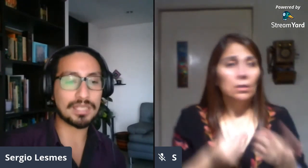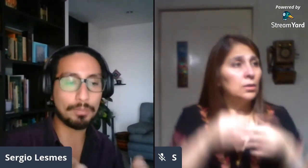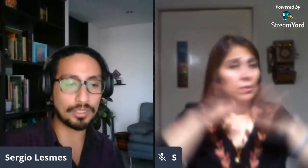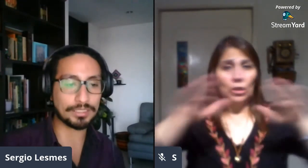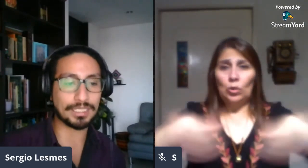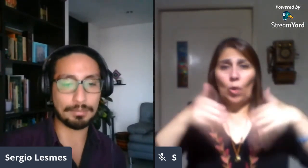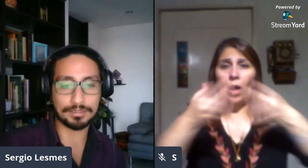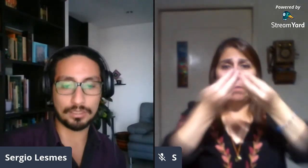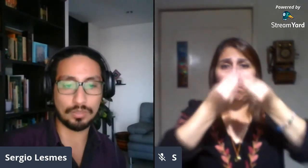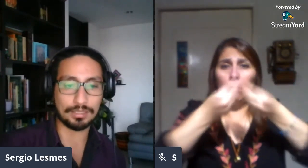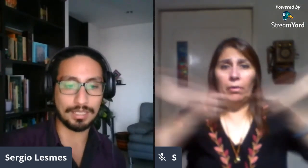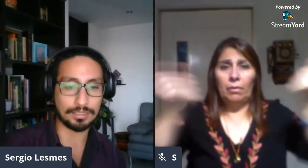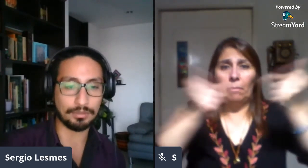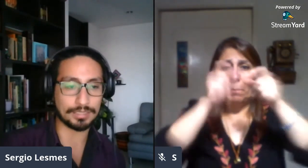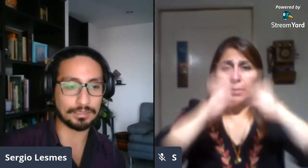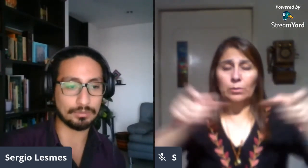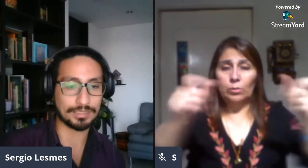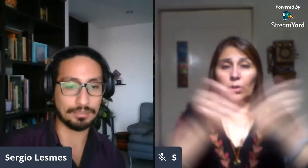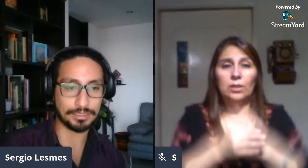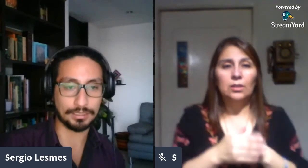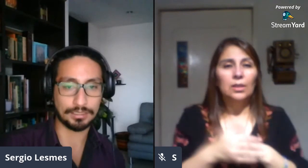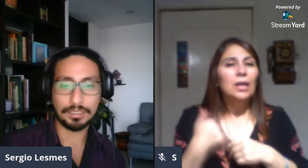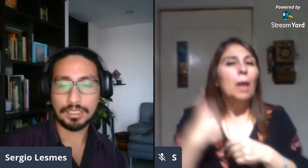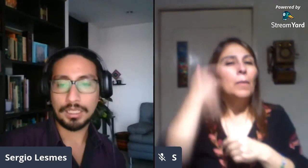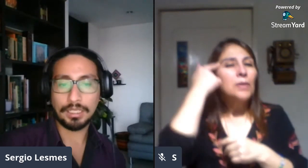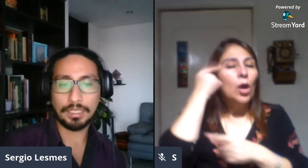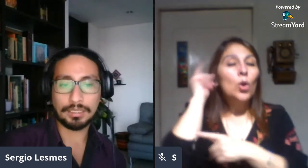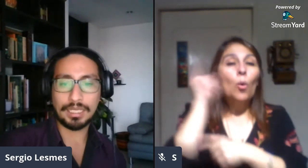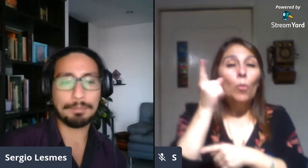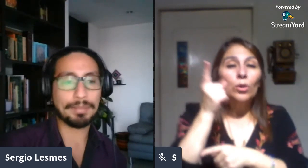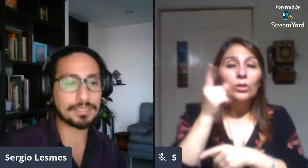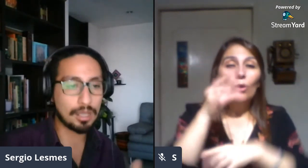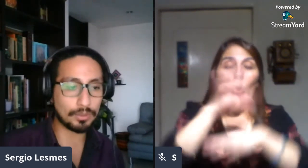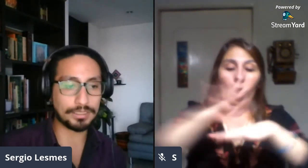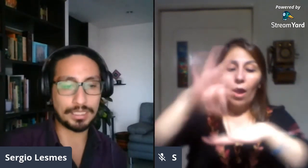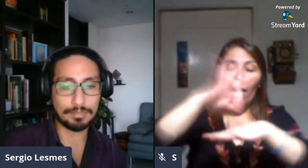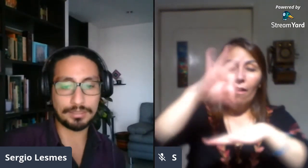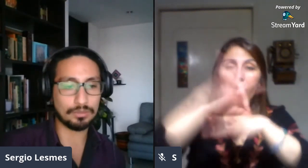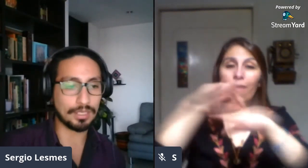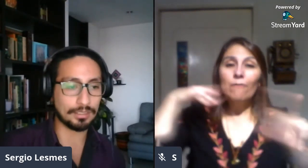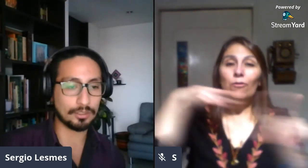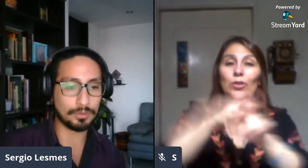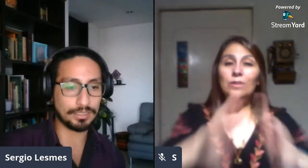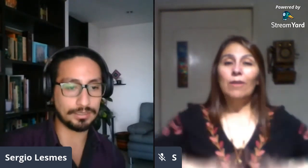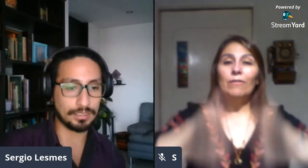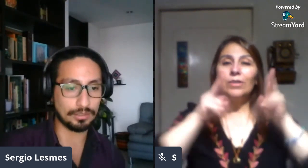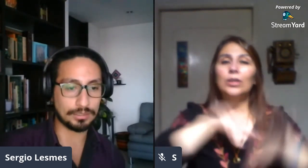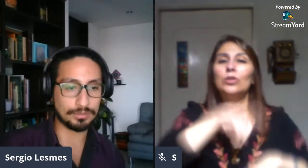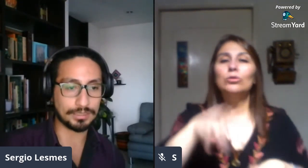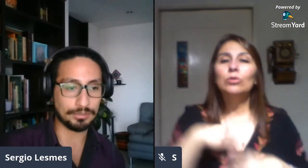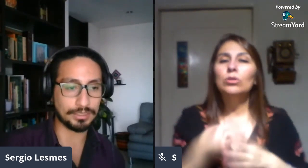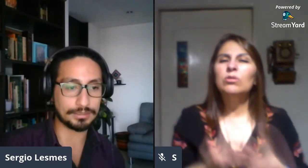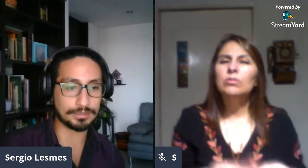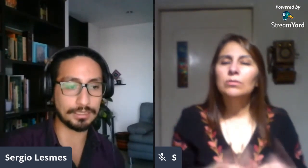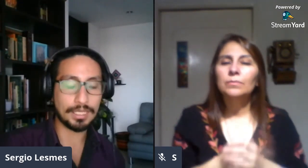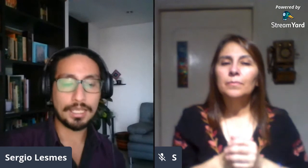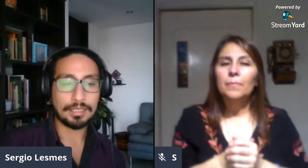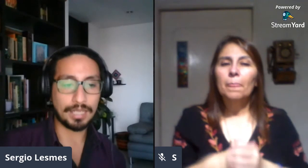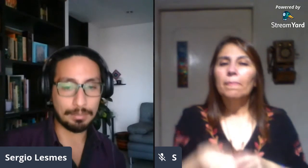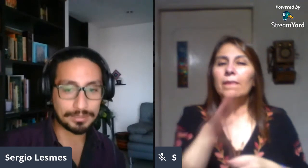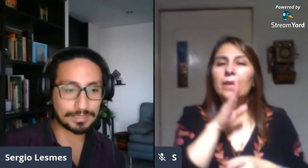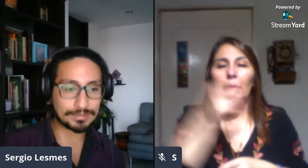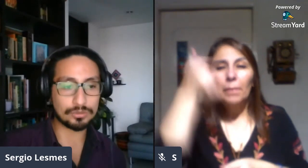¿quién ha pensado políticamente el lugar de las abejas en nuestra vida? ¿Quién ha pensado políticamente el lugar de los polinizadores en nuestra vida? Es